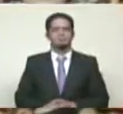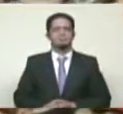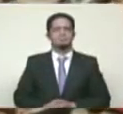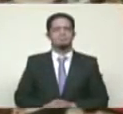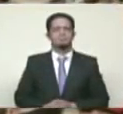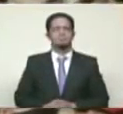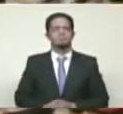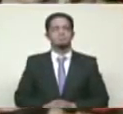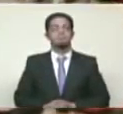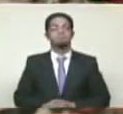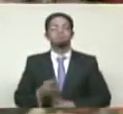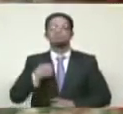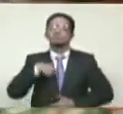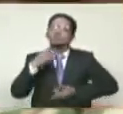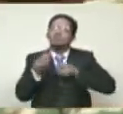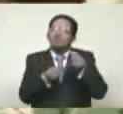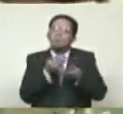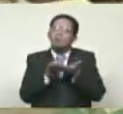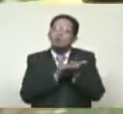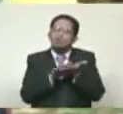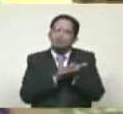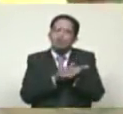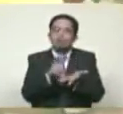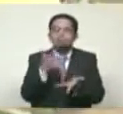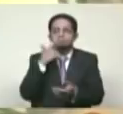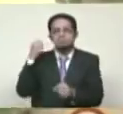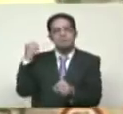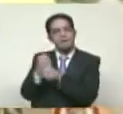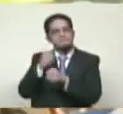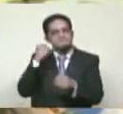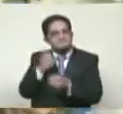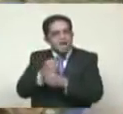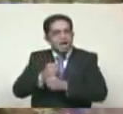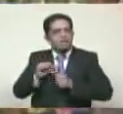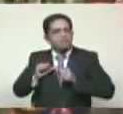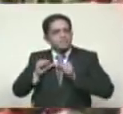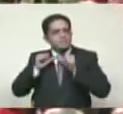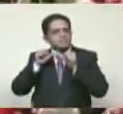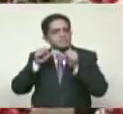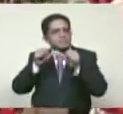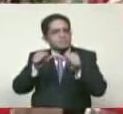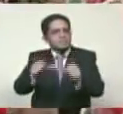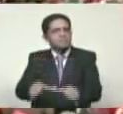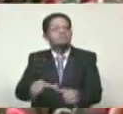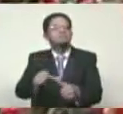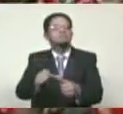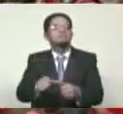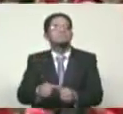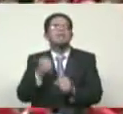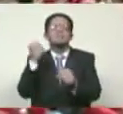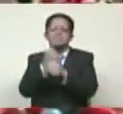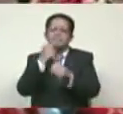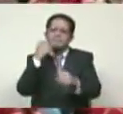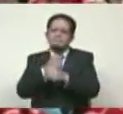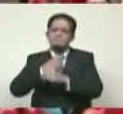Con trabajo, con perseverancia, con trabajo